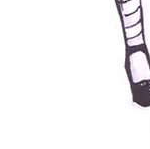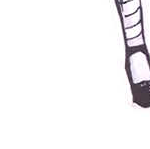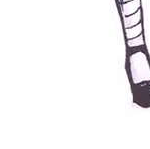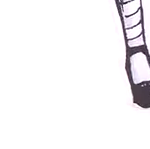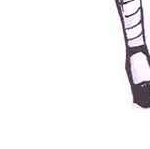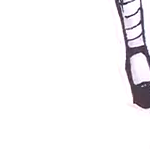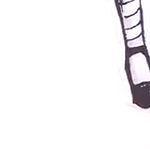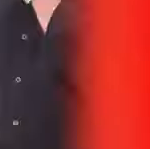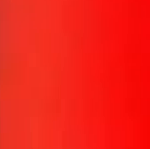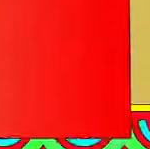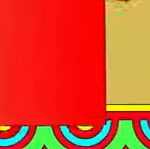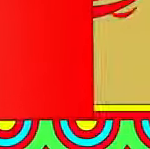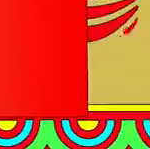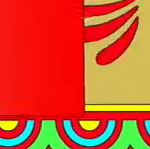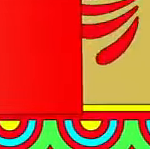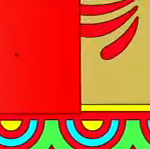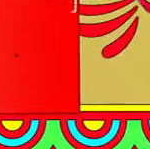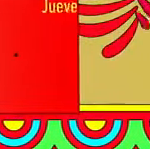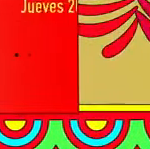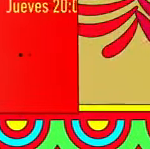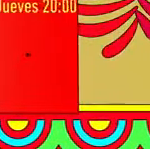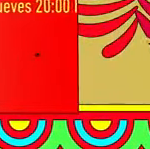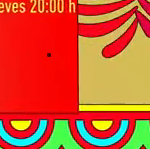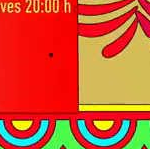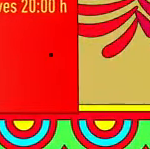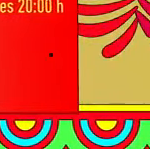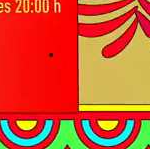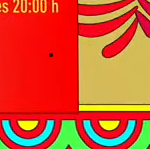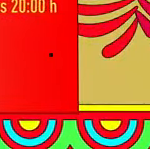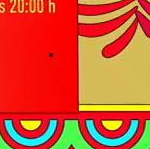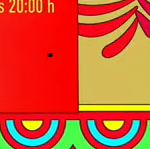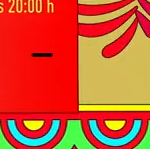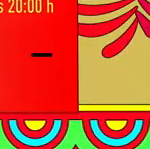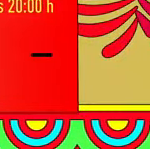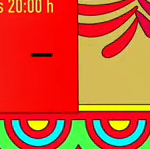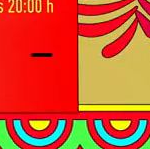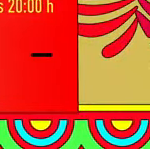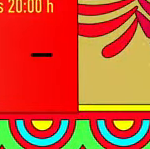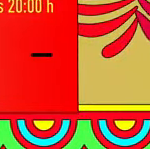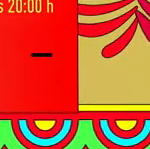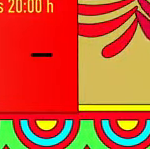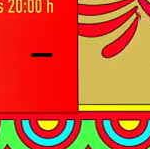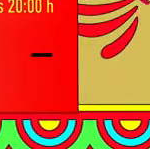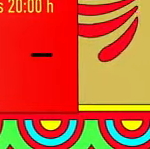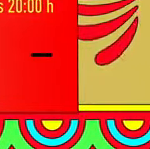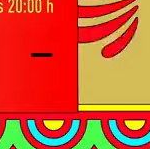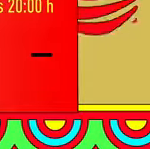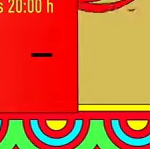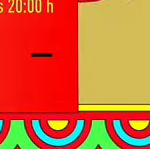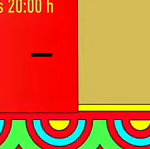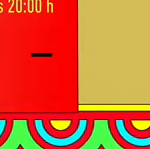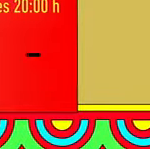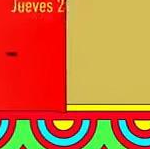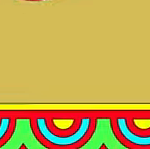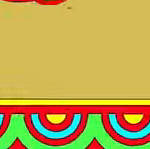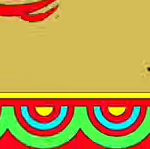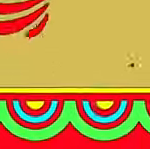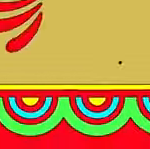horas por Canal 11. Chamuco TV, jueves 20 horas.